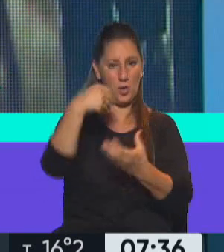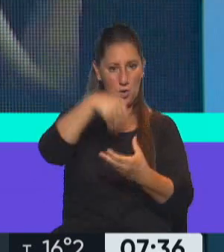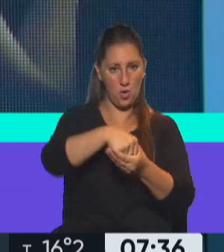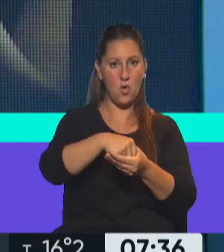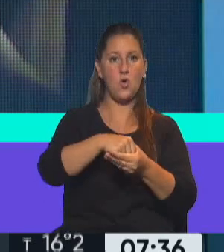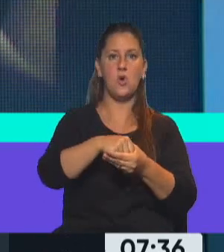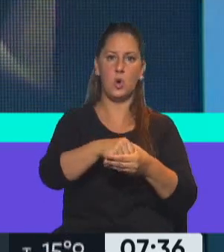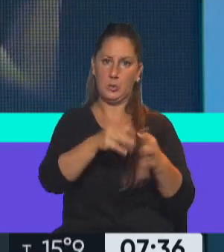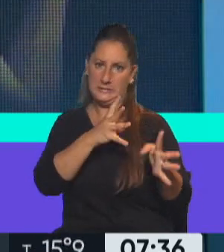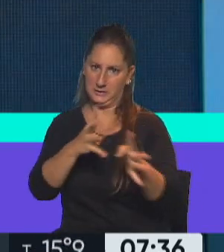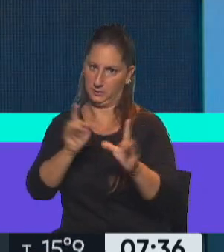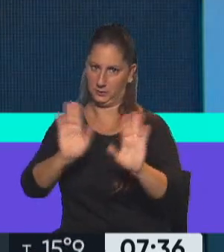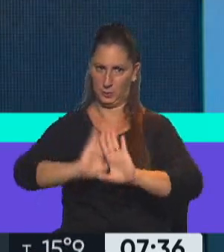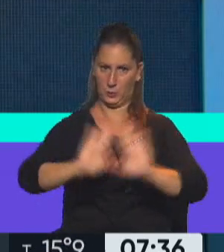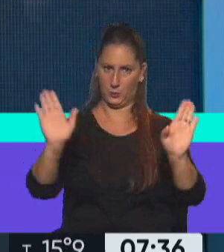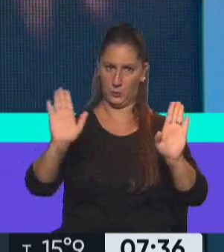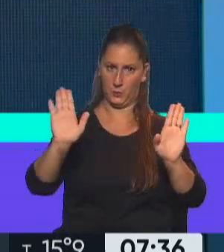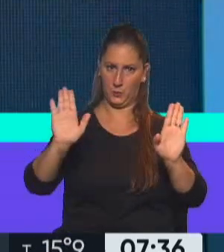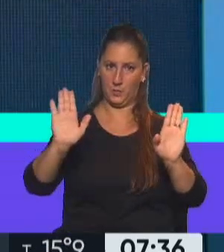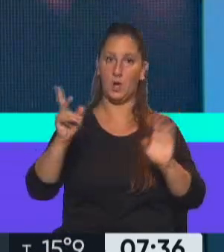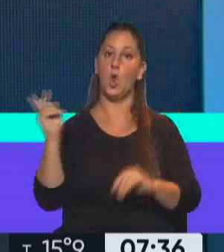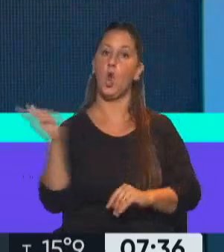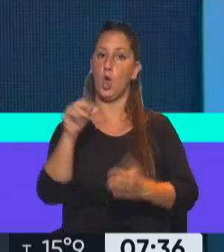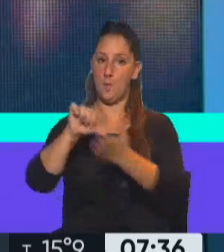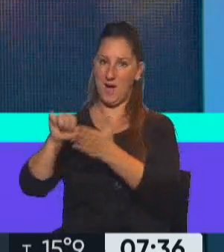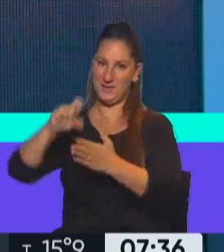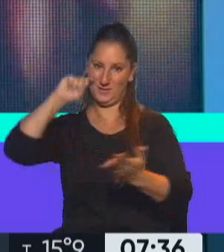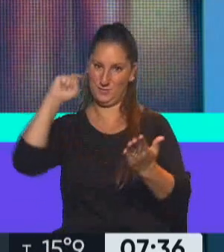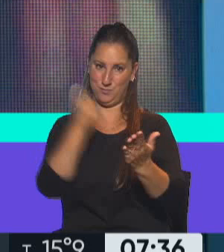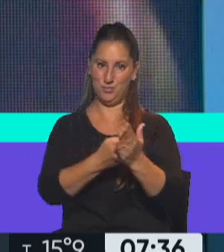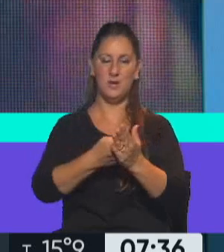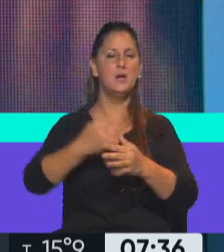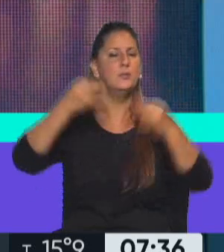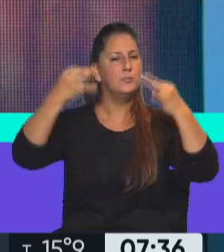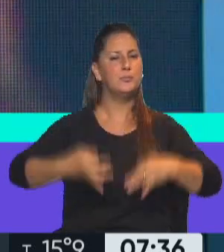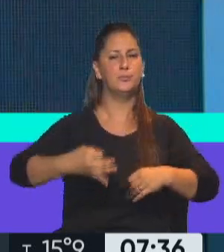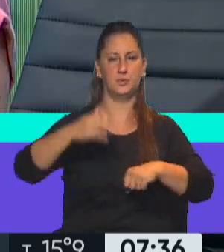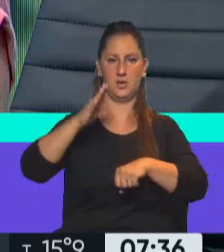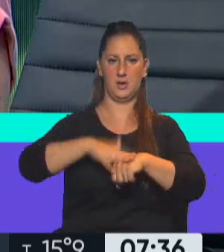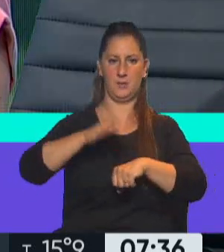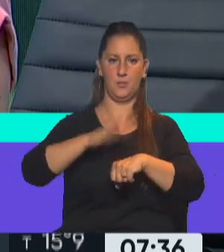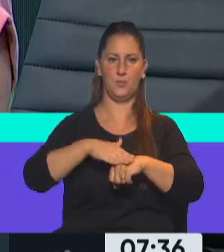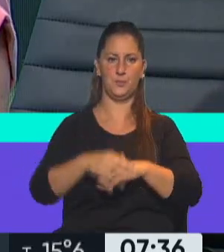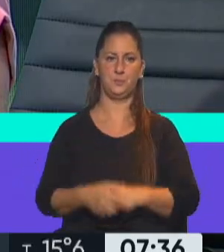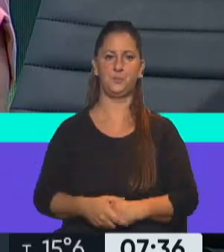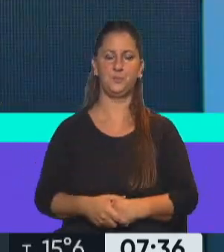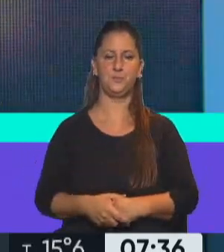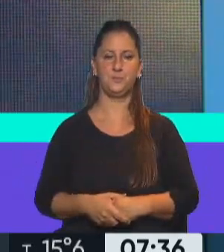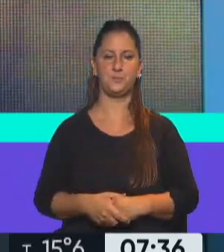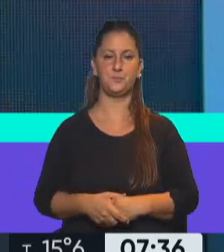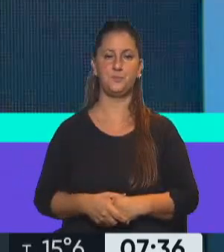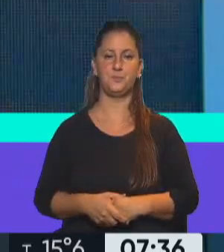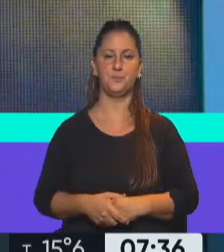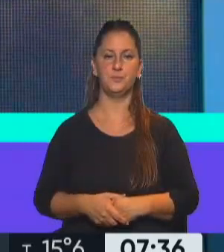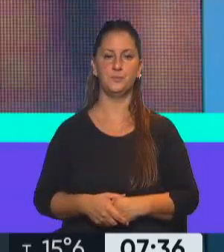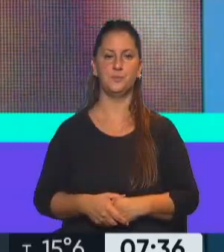al fuego y eso fue violado por ambas partes, la máxima responsabilidad era la columna vertebral, digamos, de esos acuerdos, ¿no?